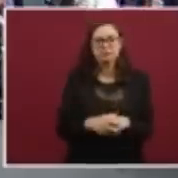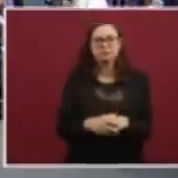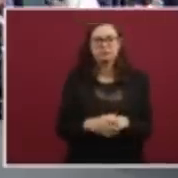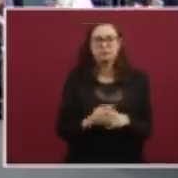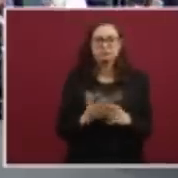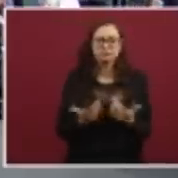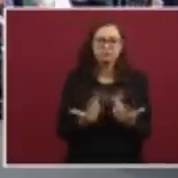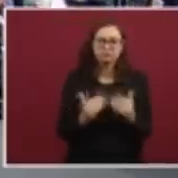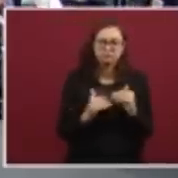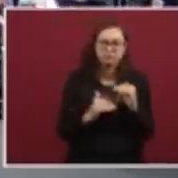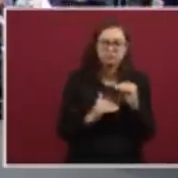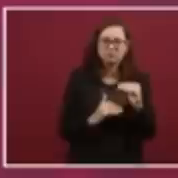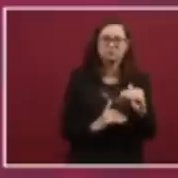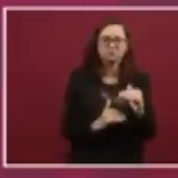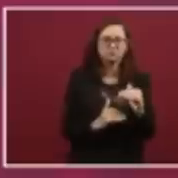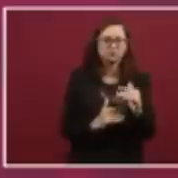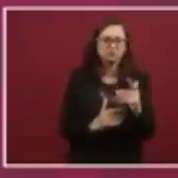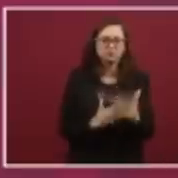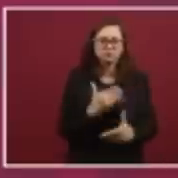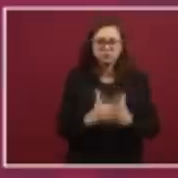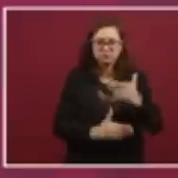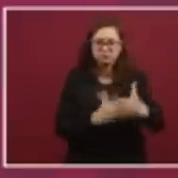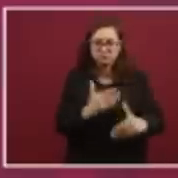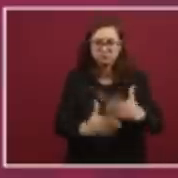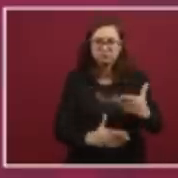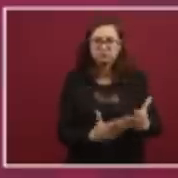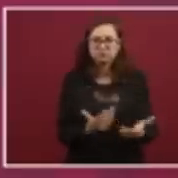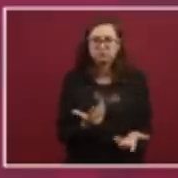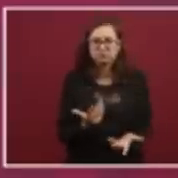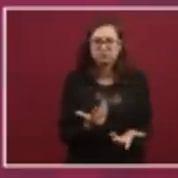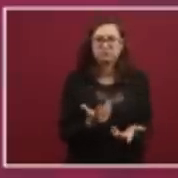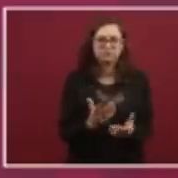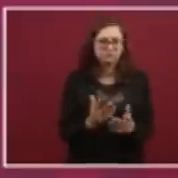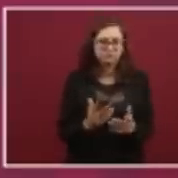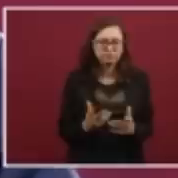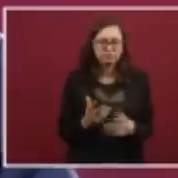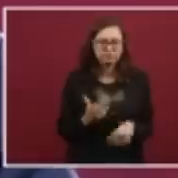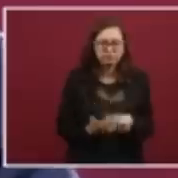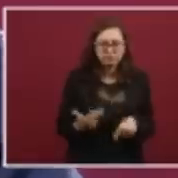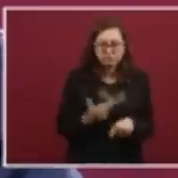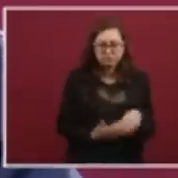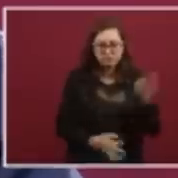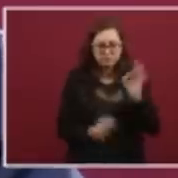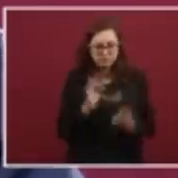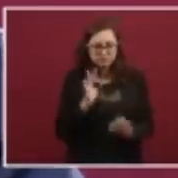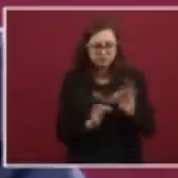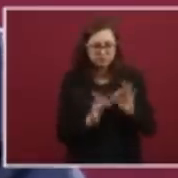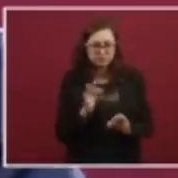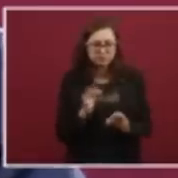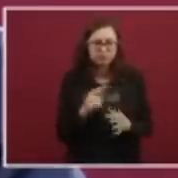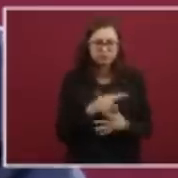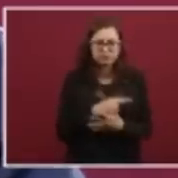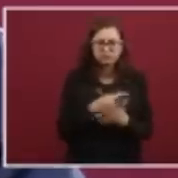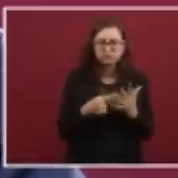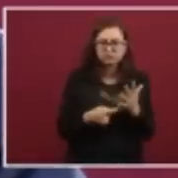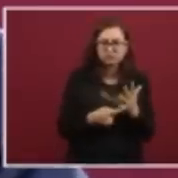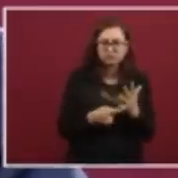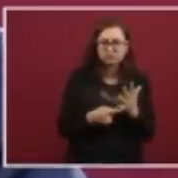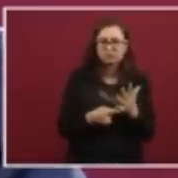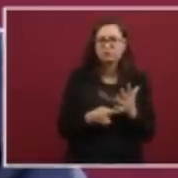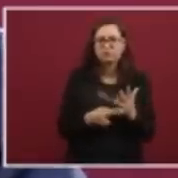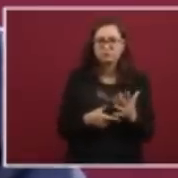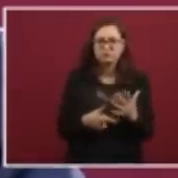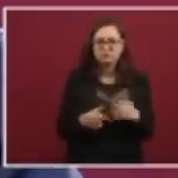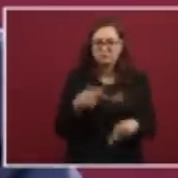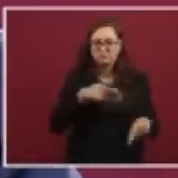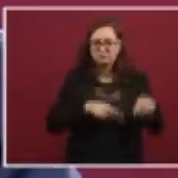limitarse y algunas inclusive están en proceso de consideración jurídica para hacerse, echar